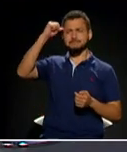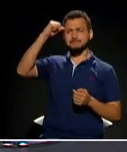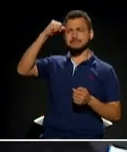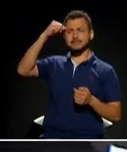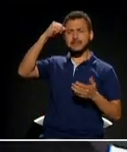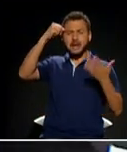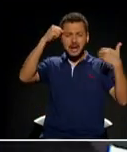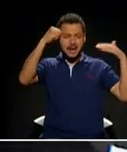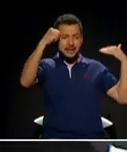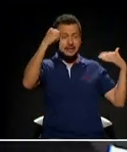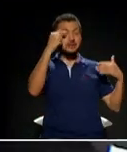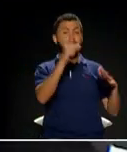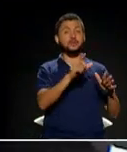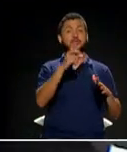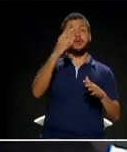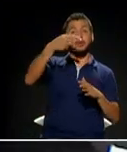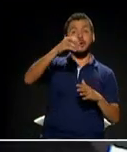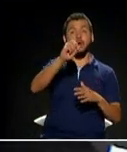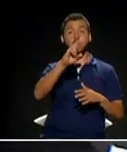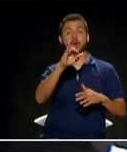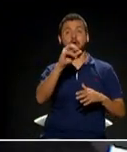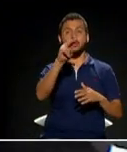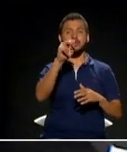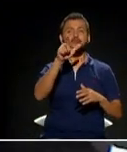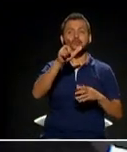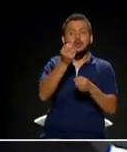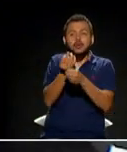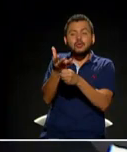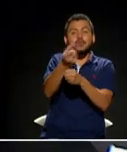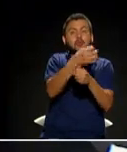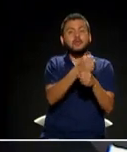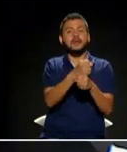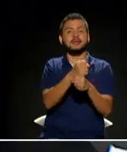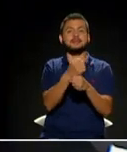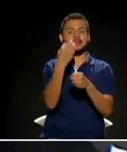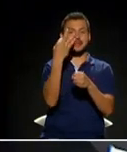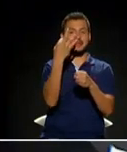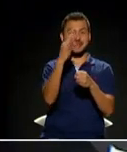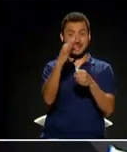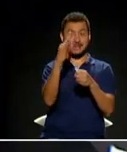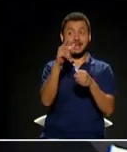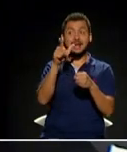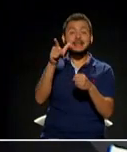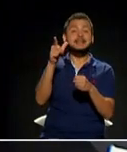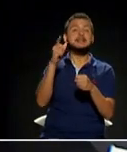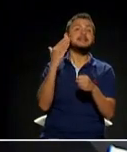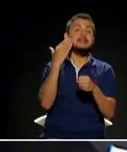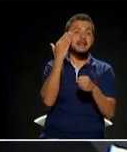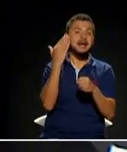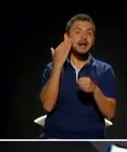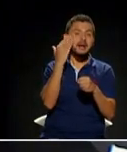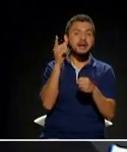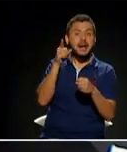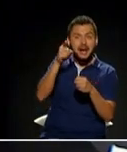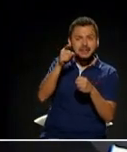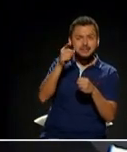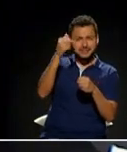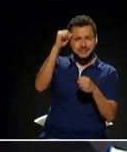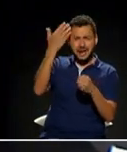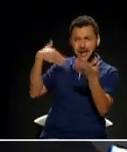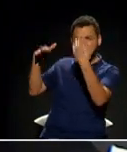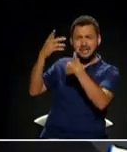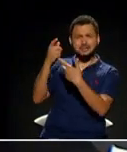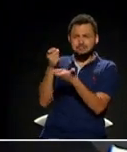operación orión y las desaparecidos de la escombrera dentro administración apoyará los esfuerzos para encontrar a las personas que están desaparecidas allí para